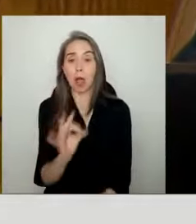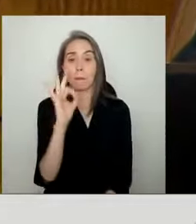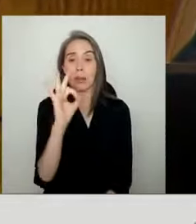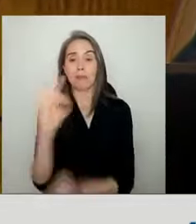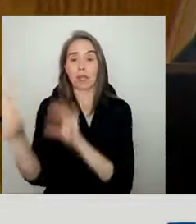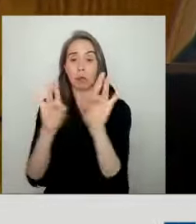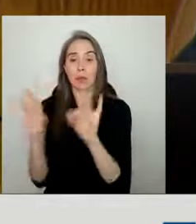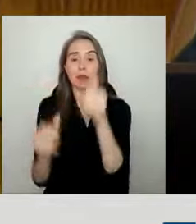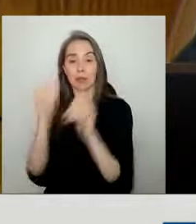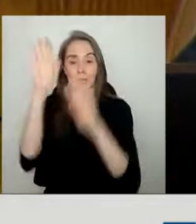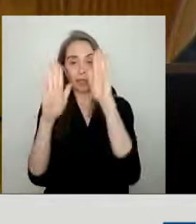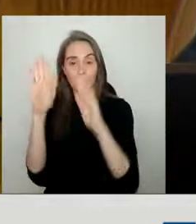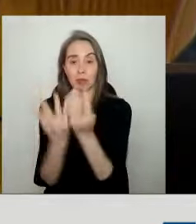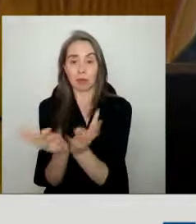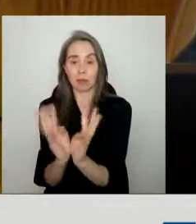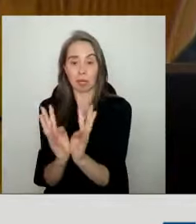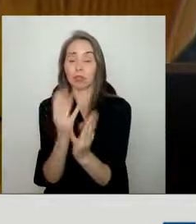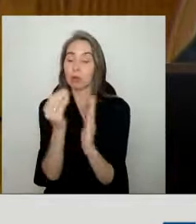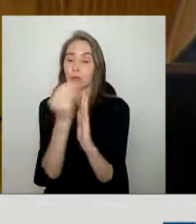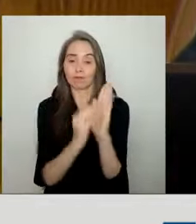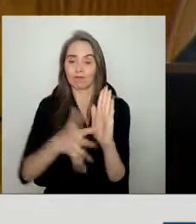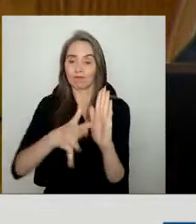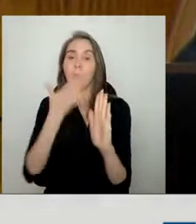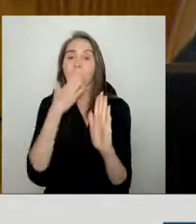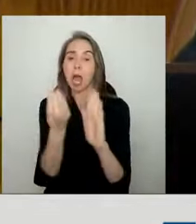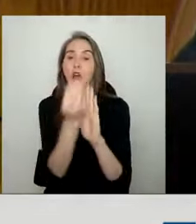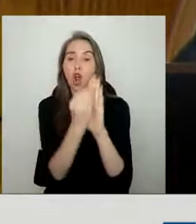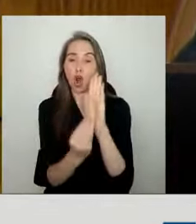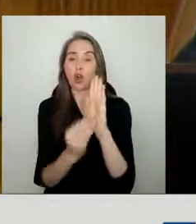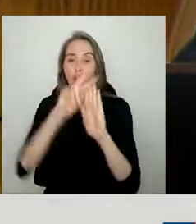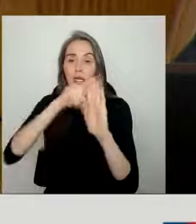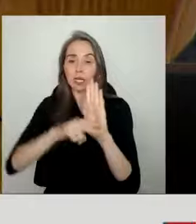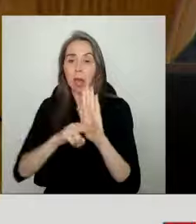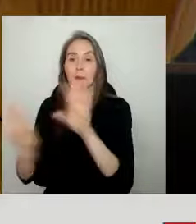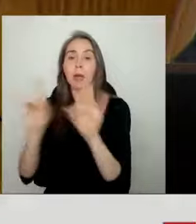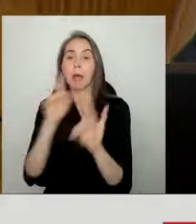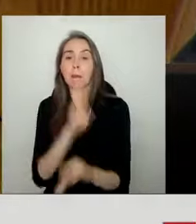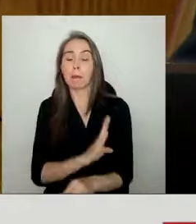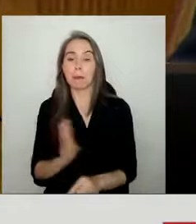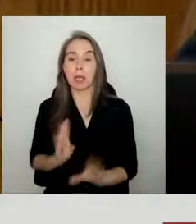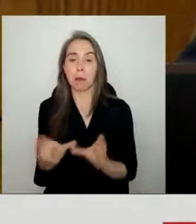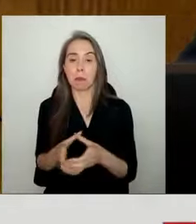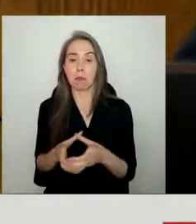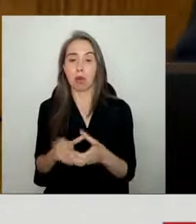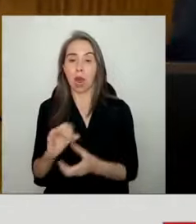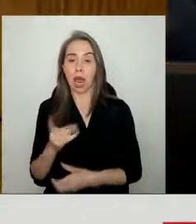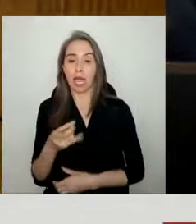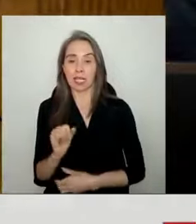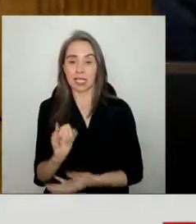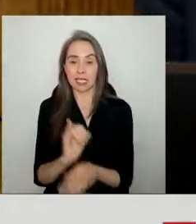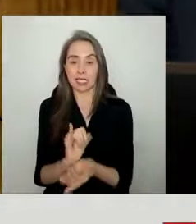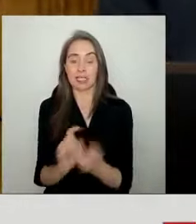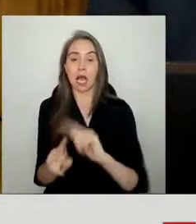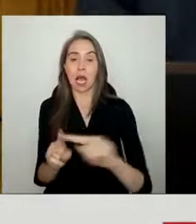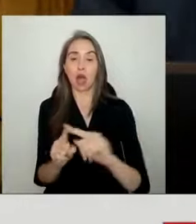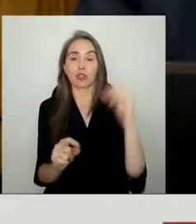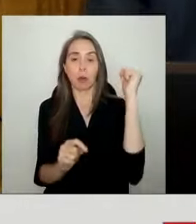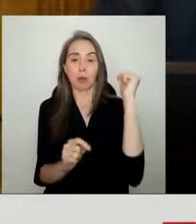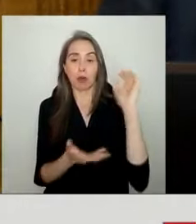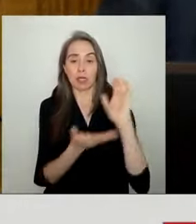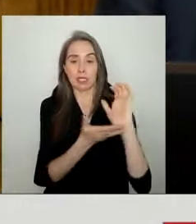necesario mejorar la propuesta para Designar los integrantes de la agencia de manera que incorporar a otro poder del Estado para ayudar a